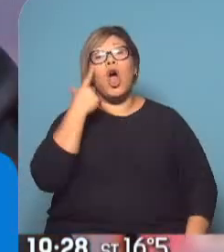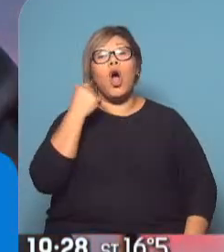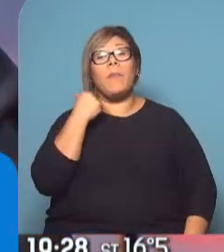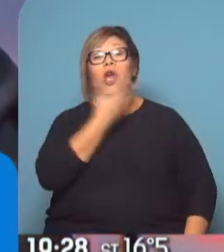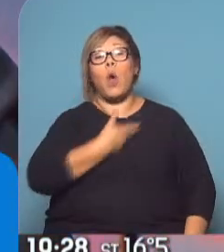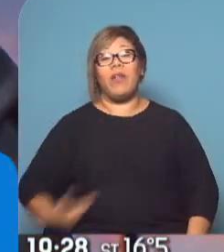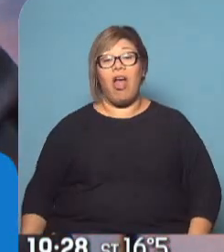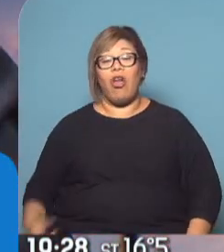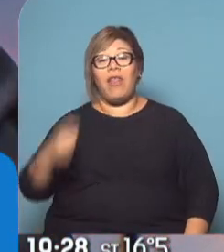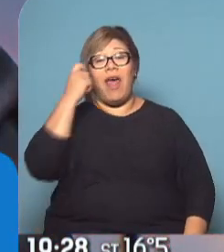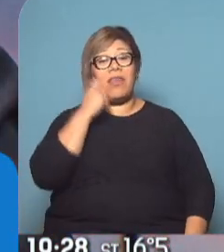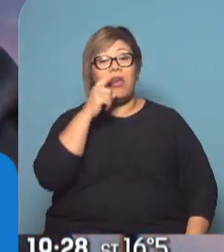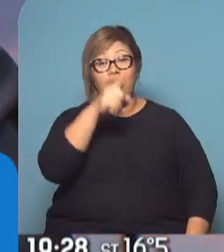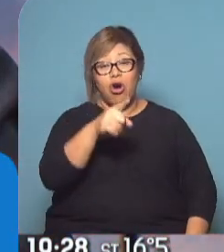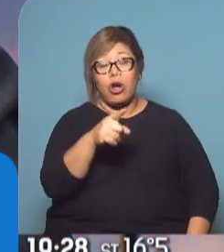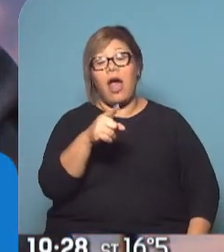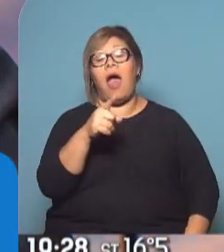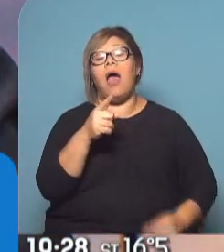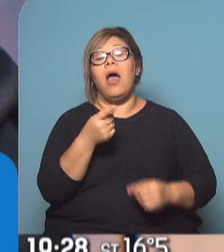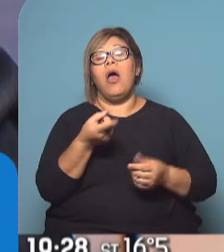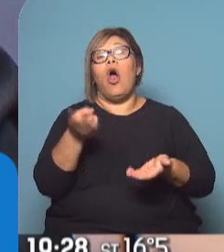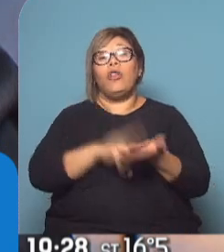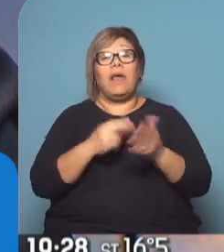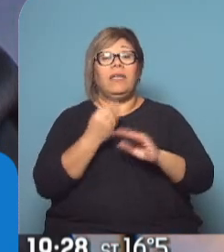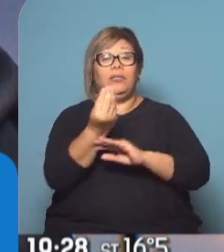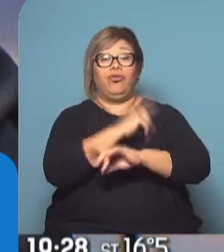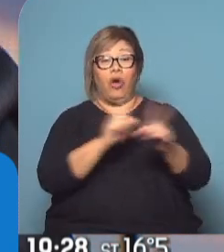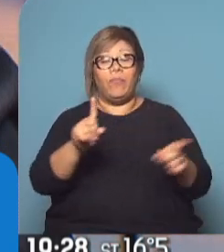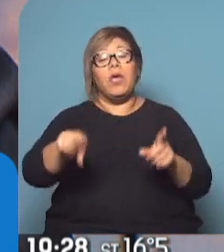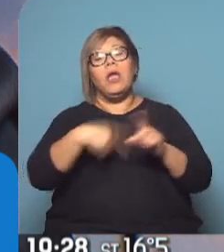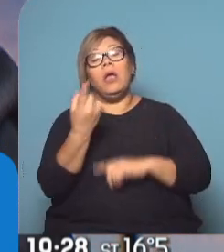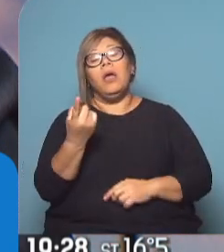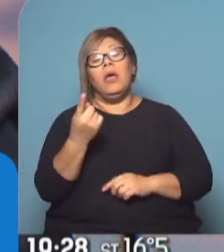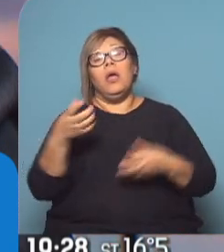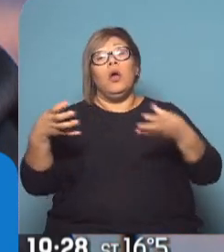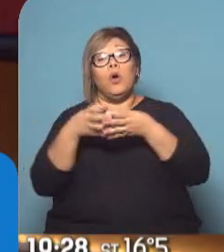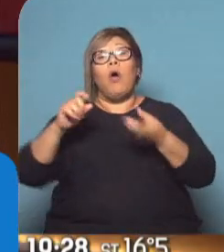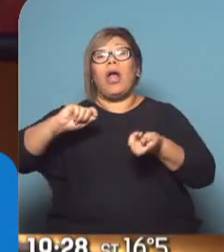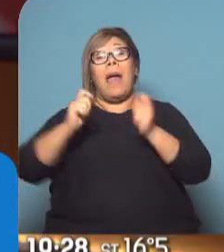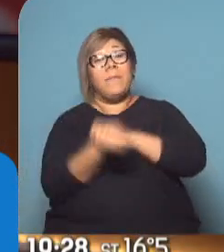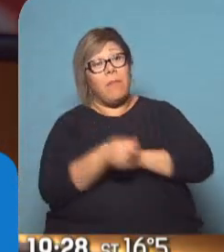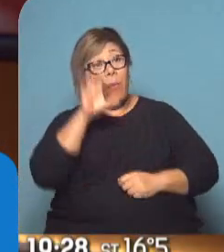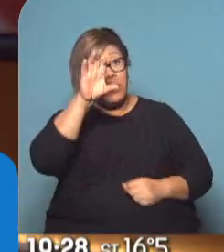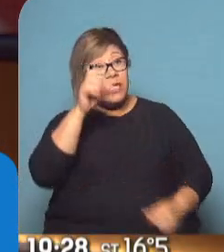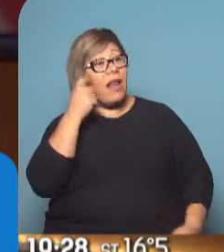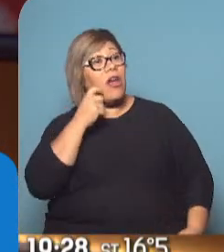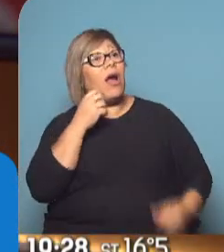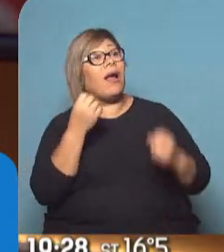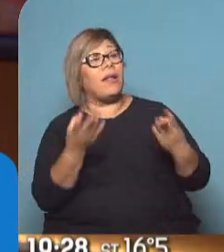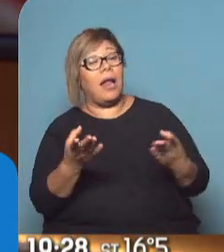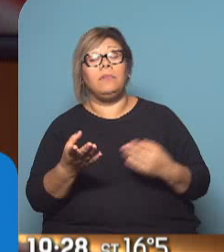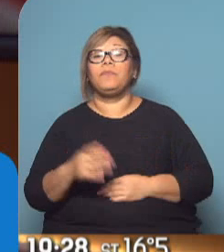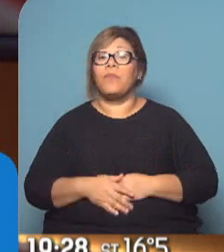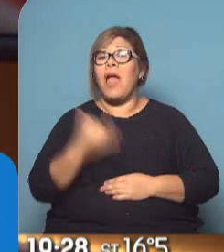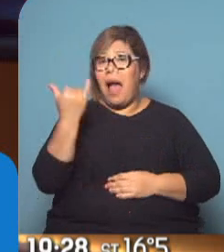cambiemos está unido a la rioja cambiemos eeuu en la rioja estamos en un acuerdo con muchos partidos políticos